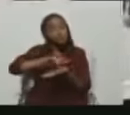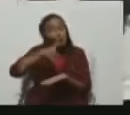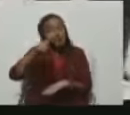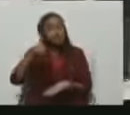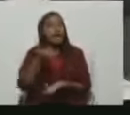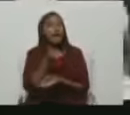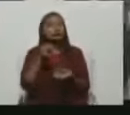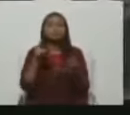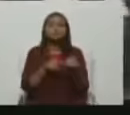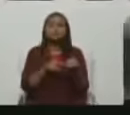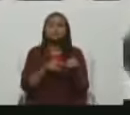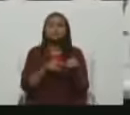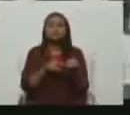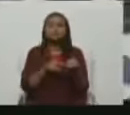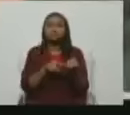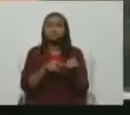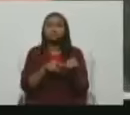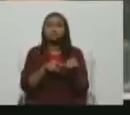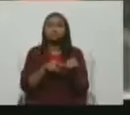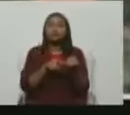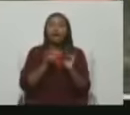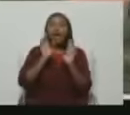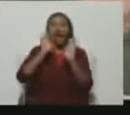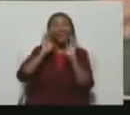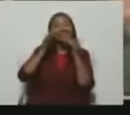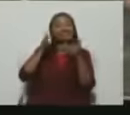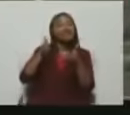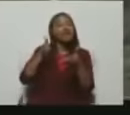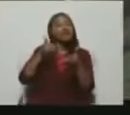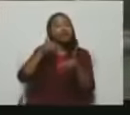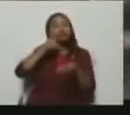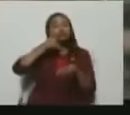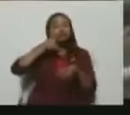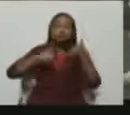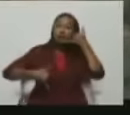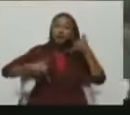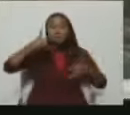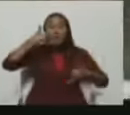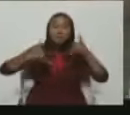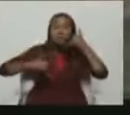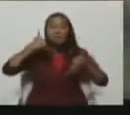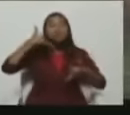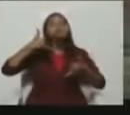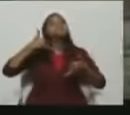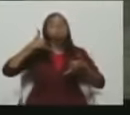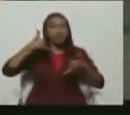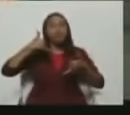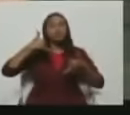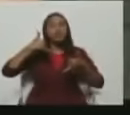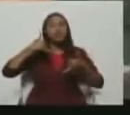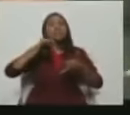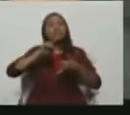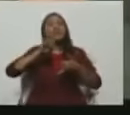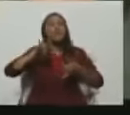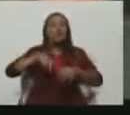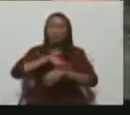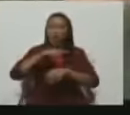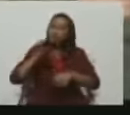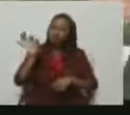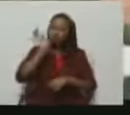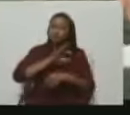de teléfonos atendiéndose las 24 horas del día desde el mismo día de hoy, a través de las redes